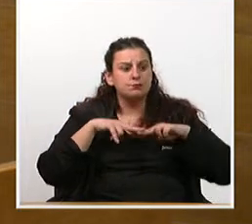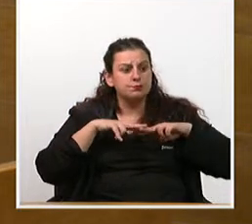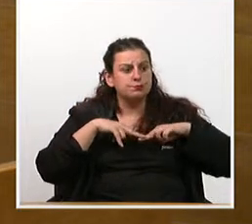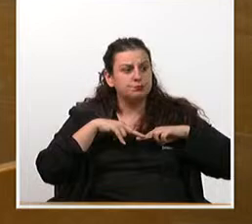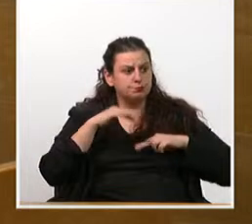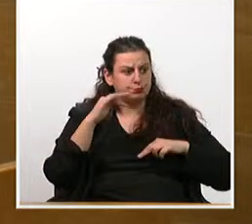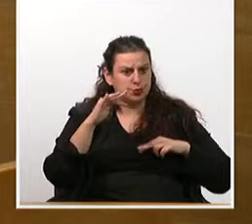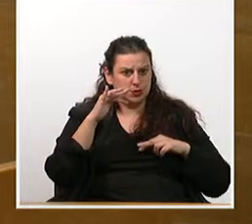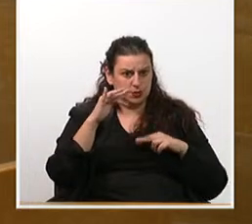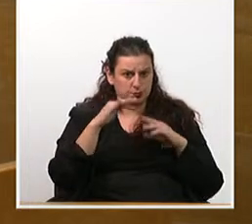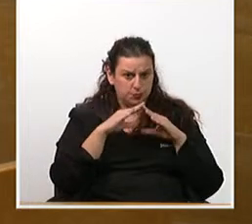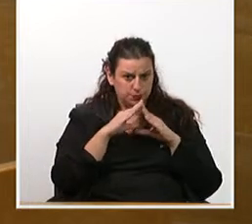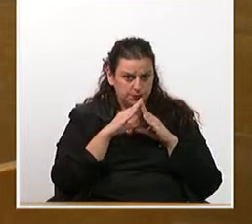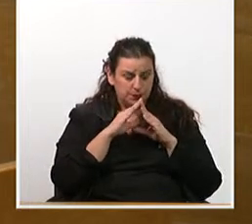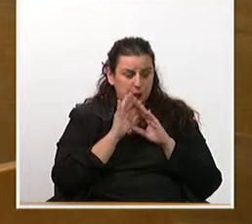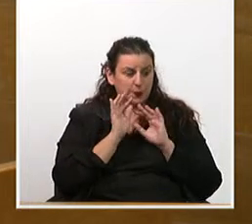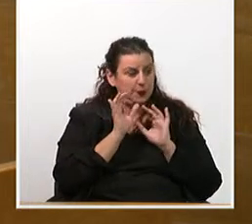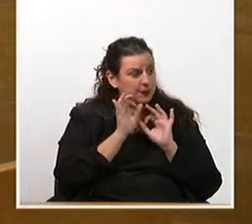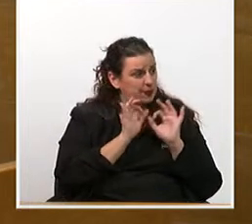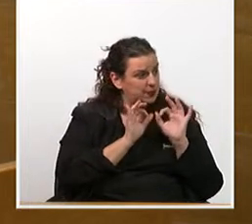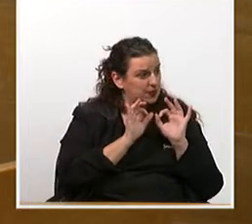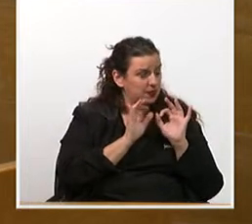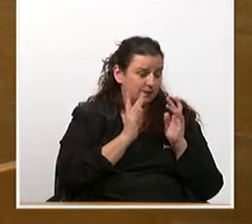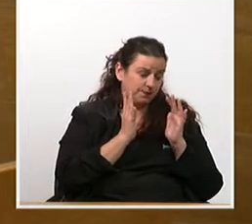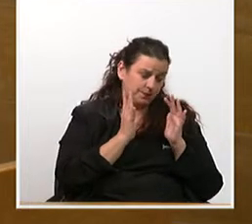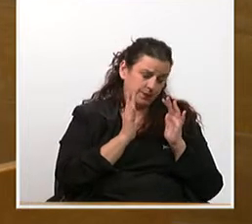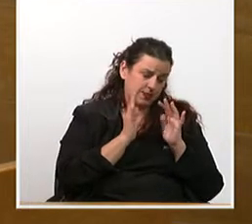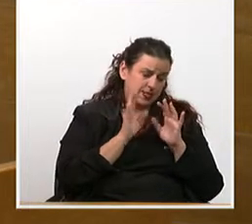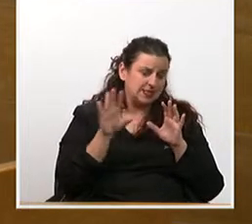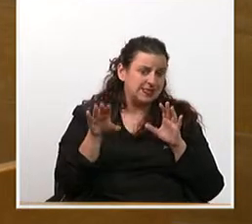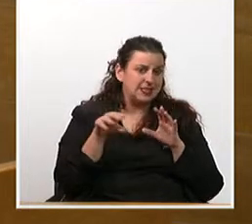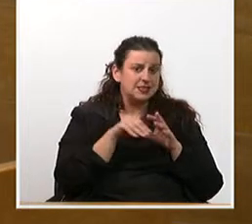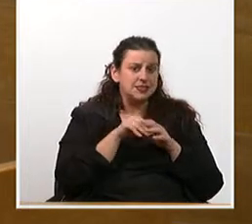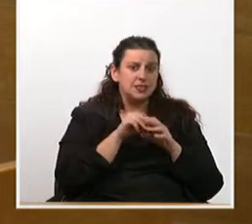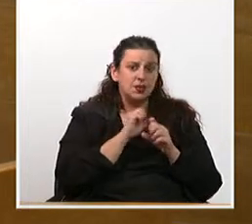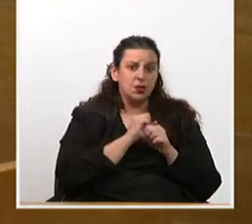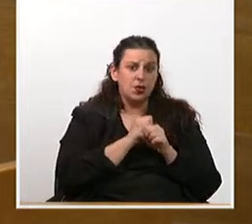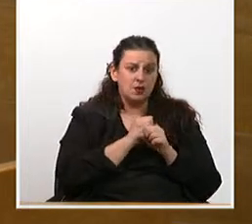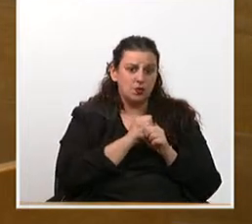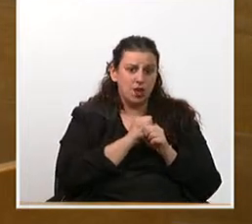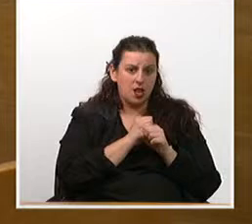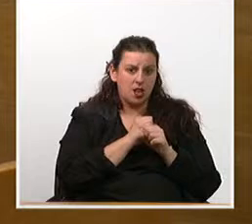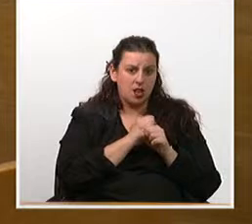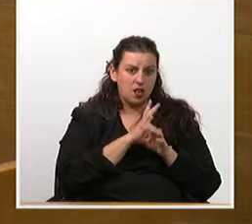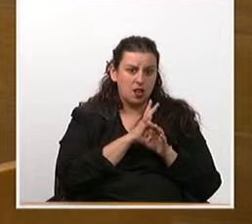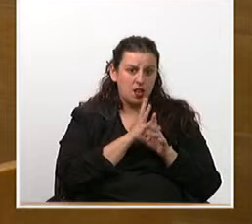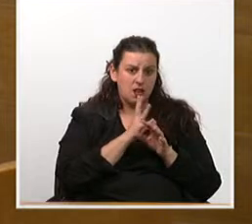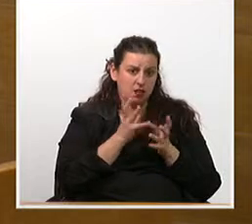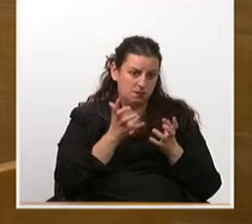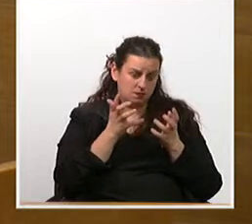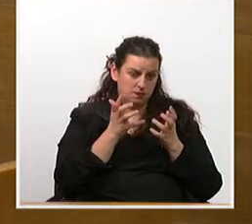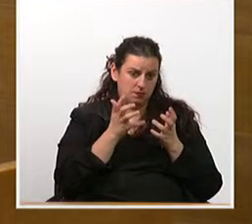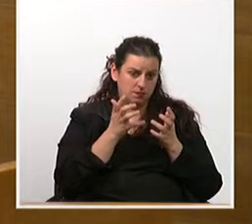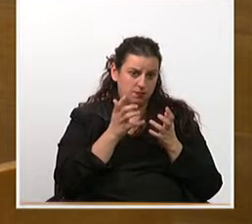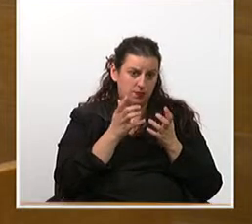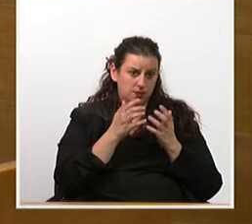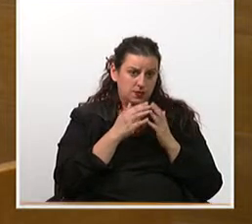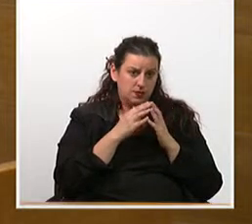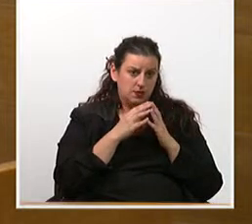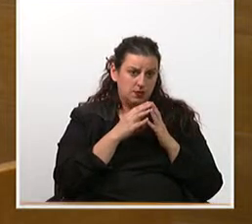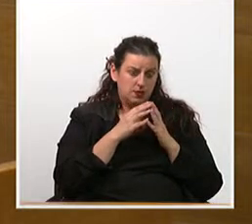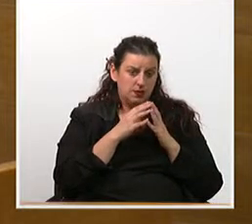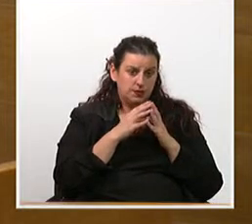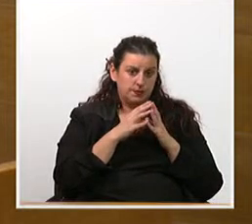positivo con tasas de inserción Eso sí en el mercado laboral y son datos que